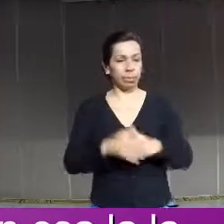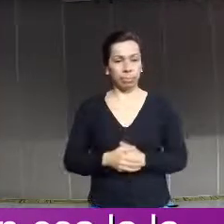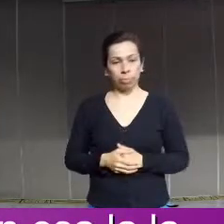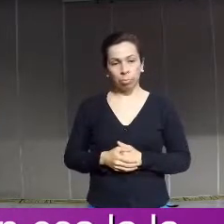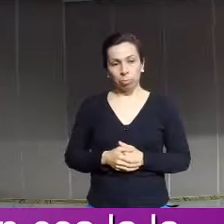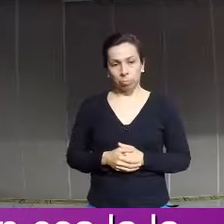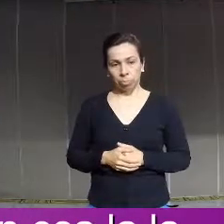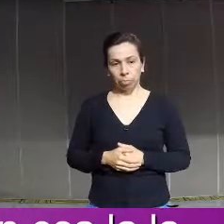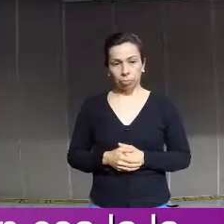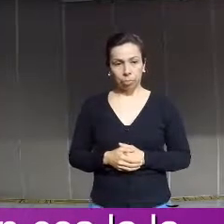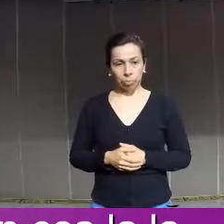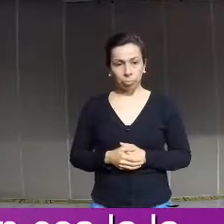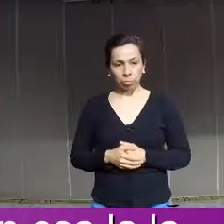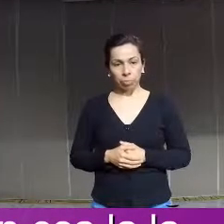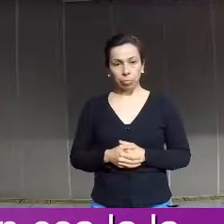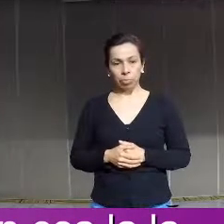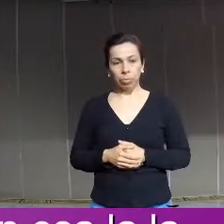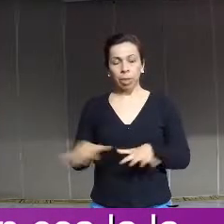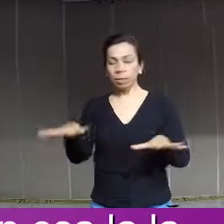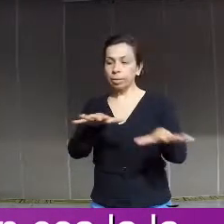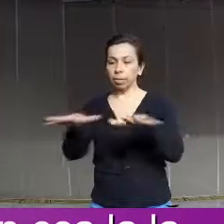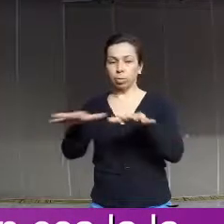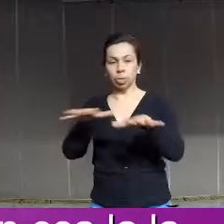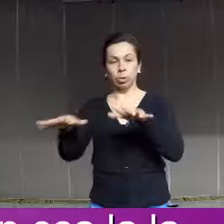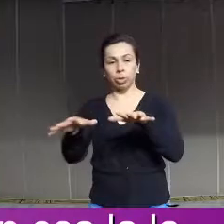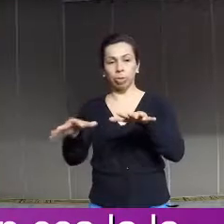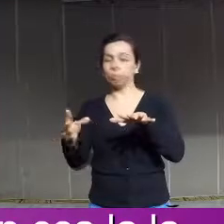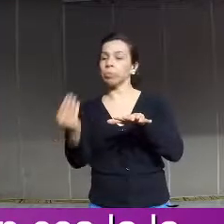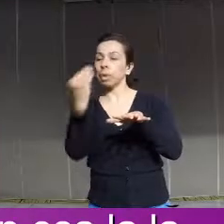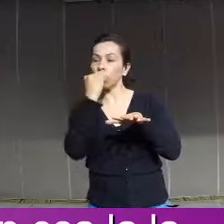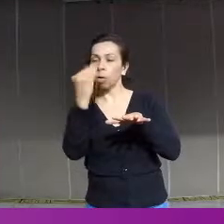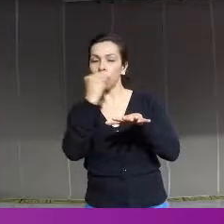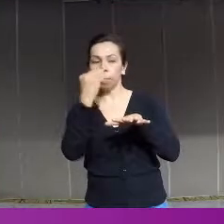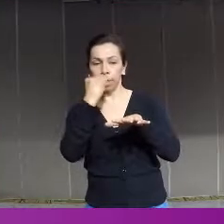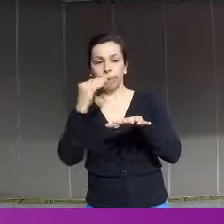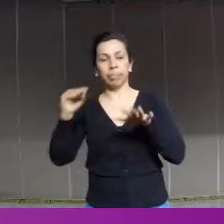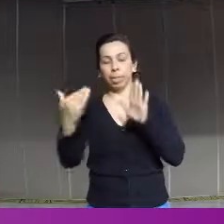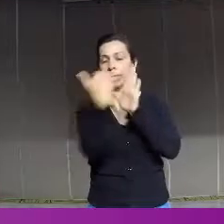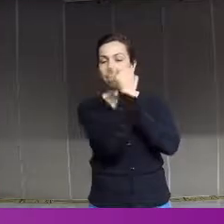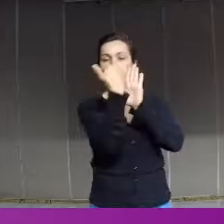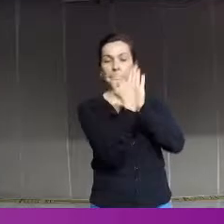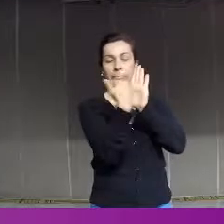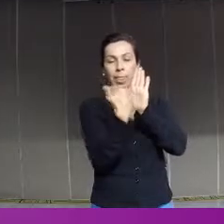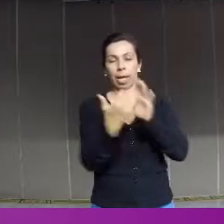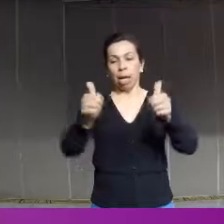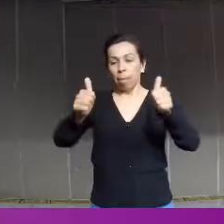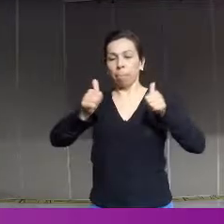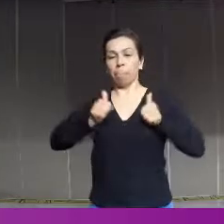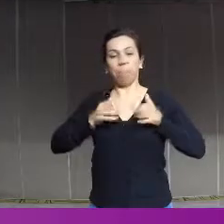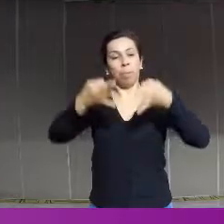Pautas a tener en cuenta durante la alimentación, la línea media, el collarín o las adaptaciones,